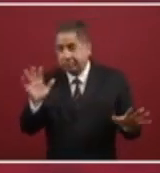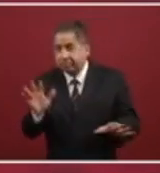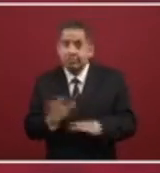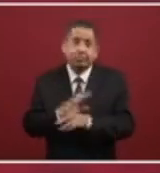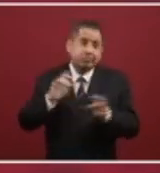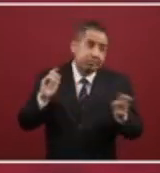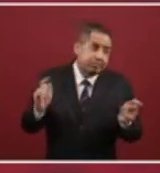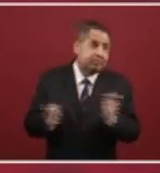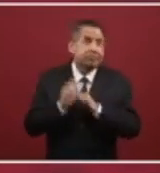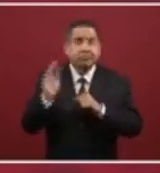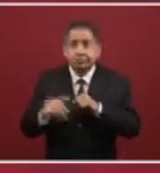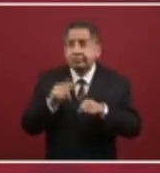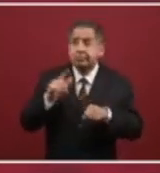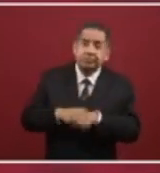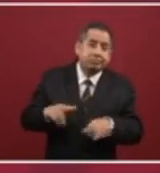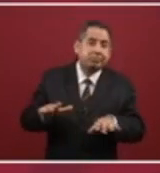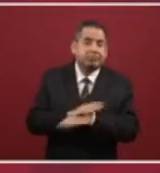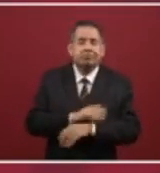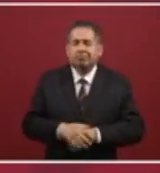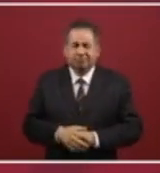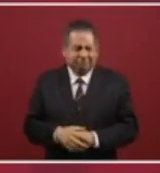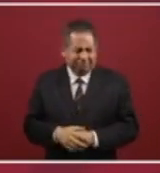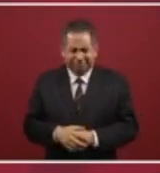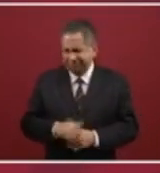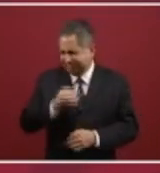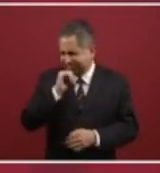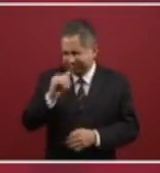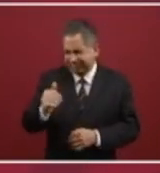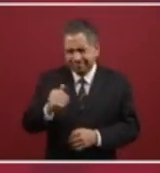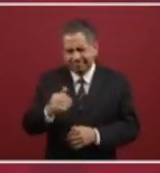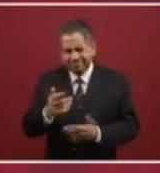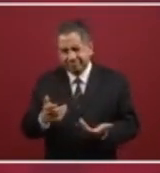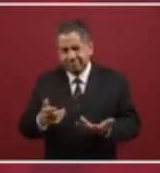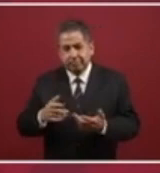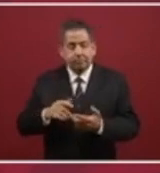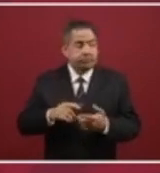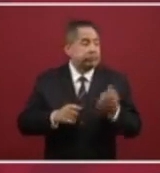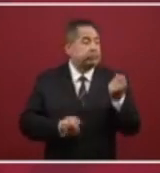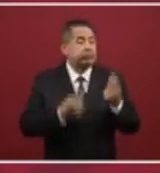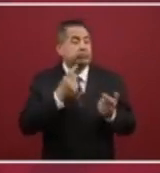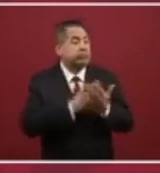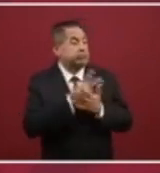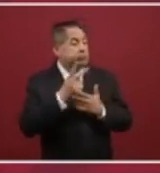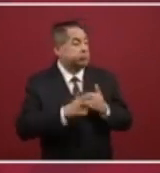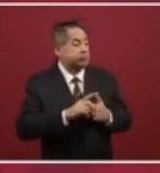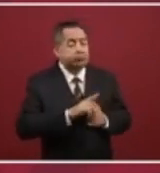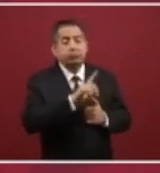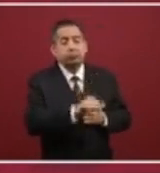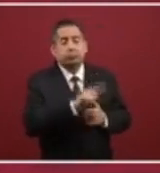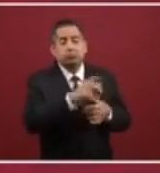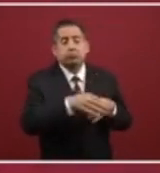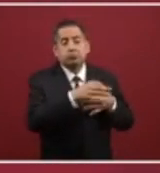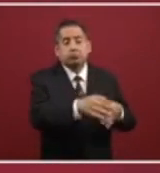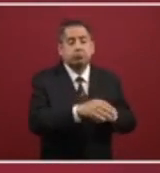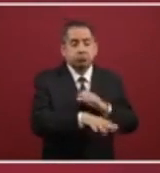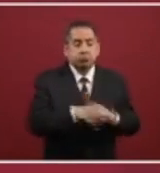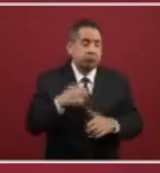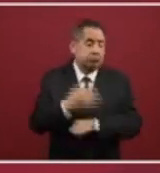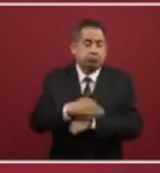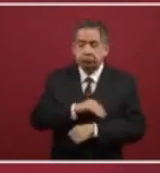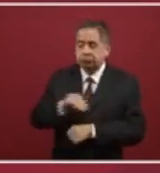presupuesto federal de manera estructural, de manera relevante, vamos a tener que posponer algún plan estratégico. No, no va a pasar